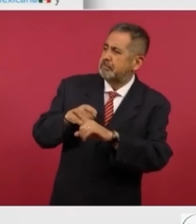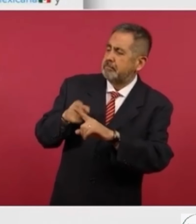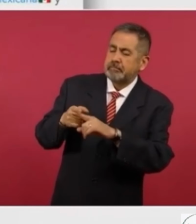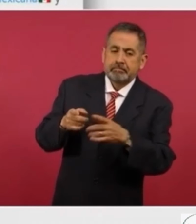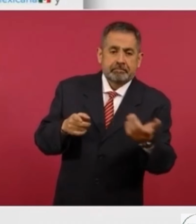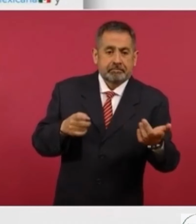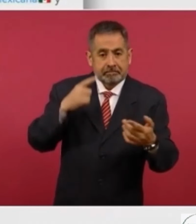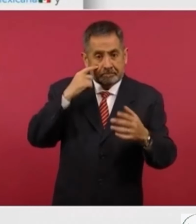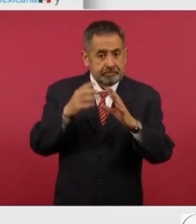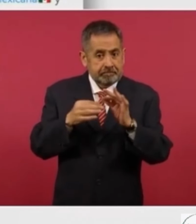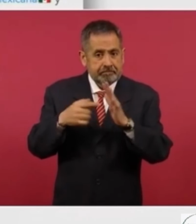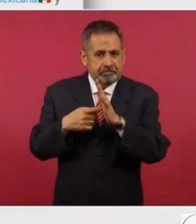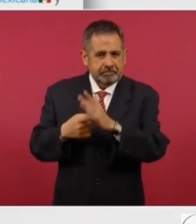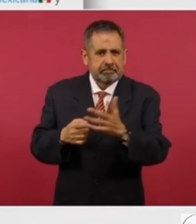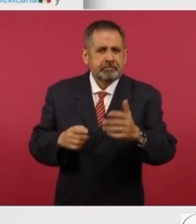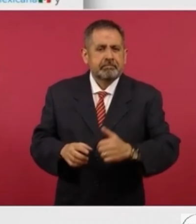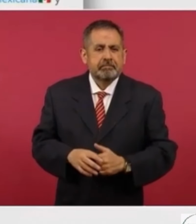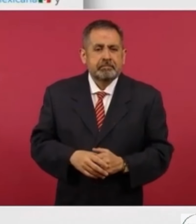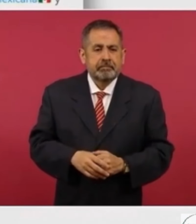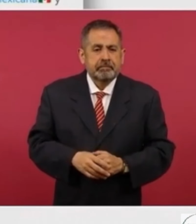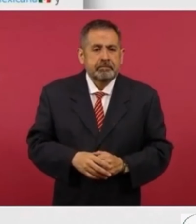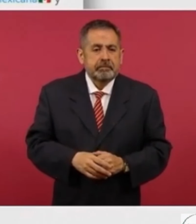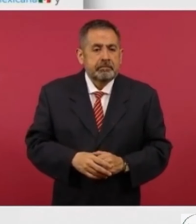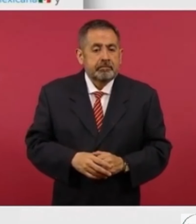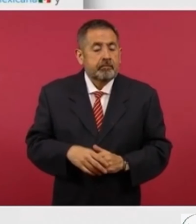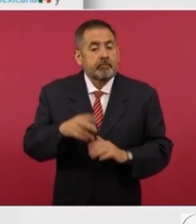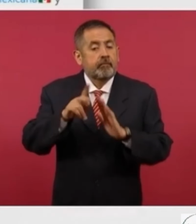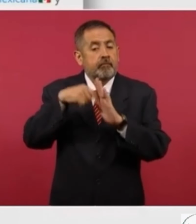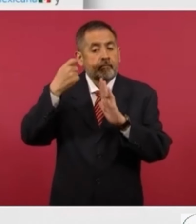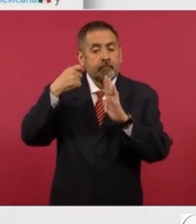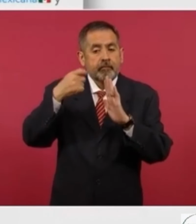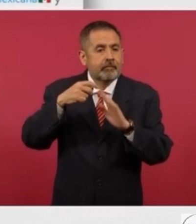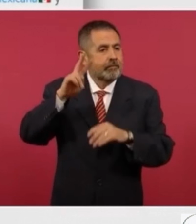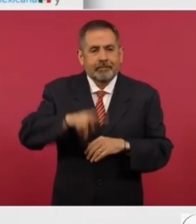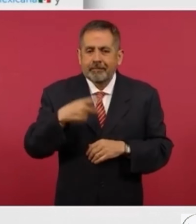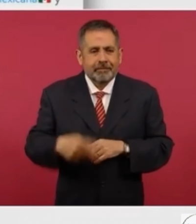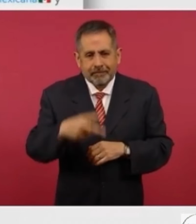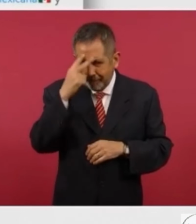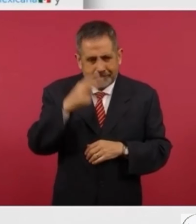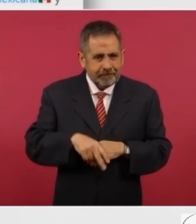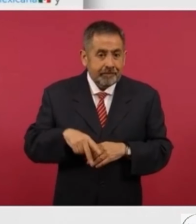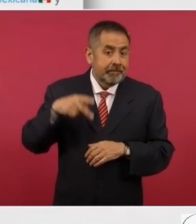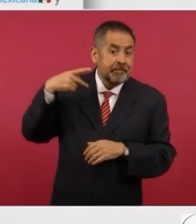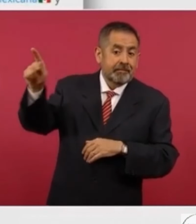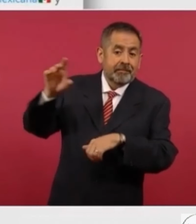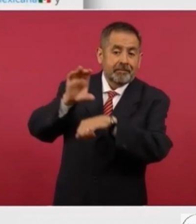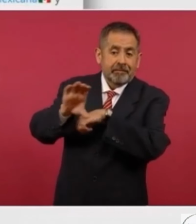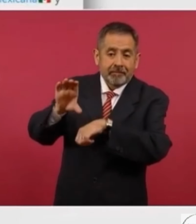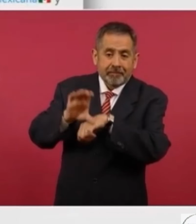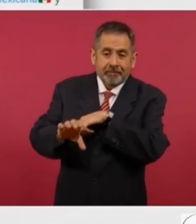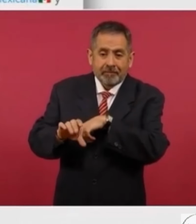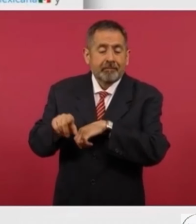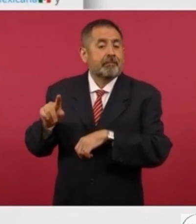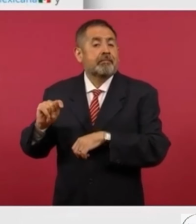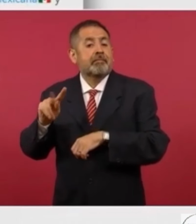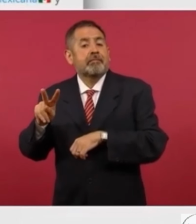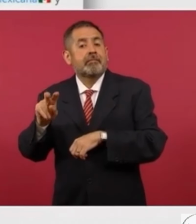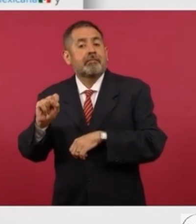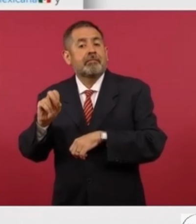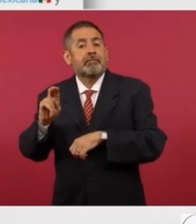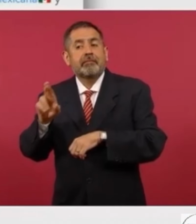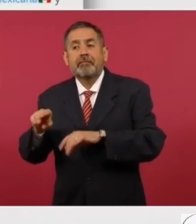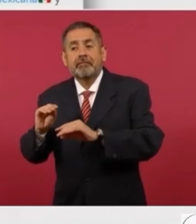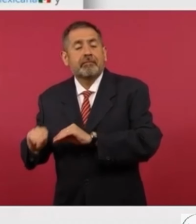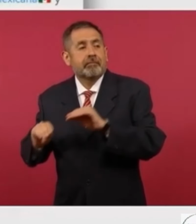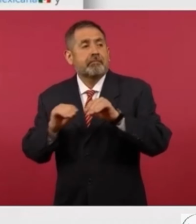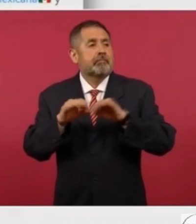en pantalla vemos su tuit. Pero el video corresponde a Colombia, lo cual fue consignado por Telesur TV y se